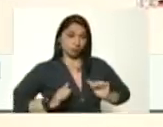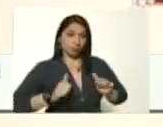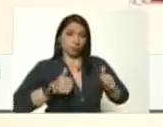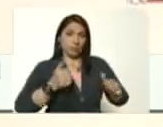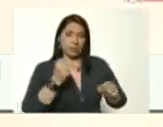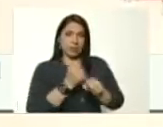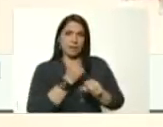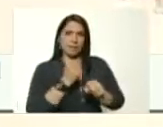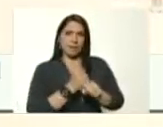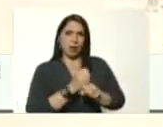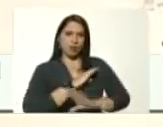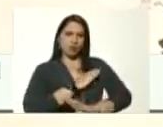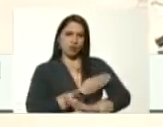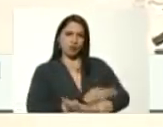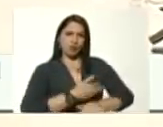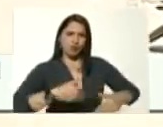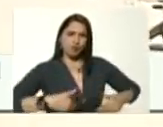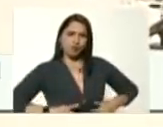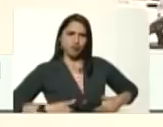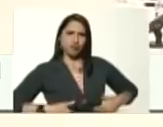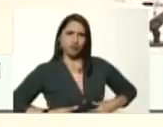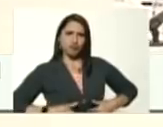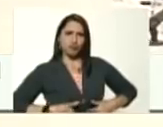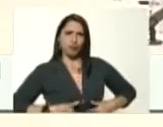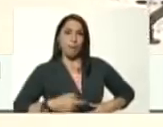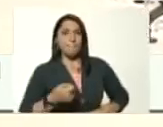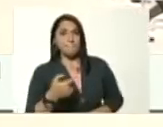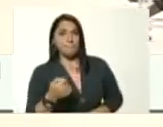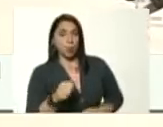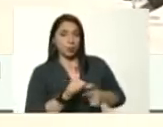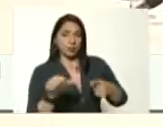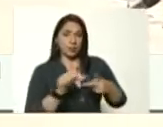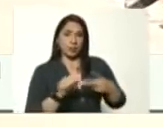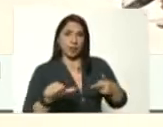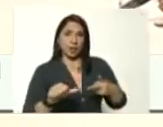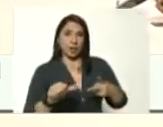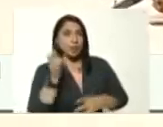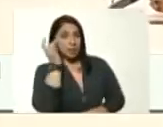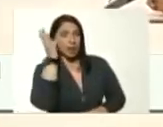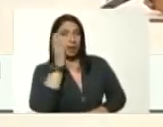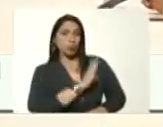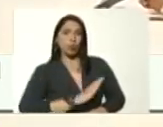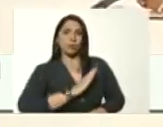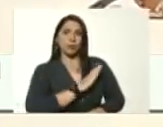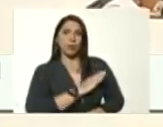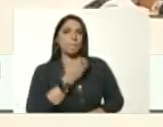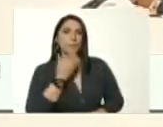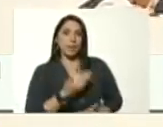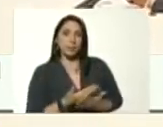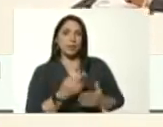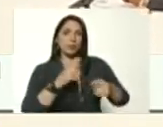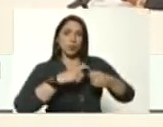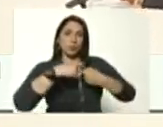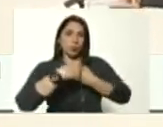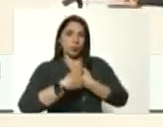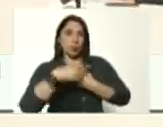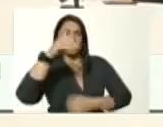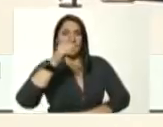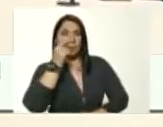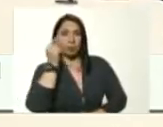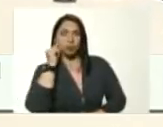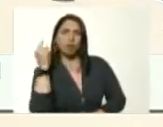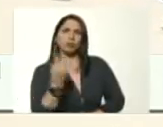trabajo arduo para que pocas semanas nombrada una subcomisión donde pedimos que se incorporen los diputados de la diputada no